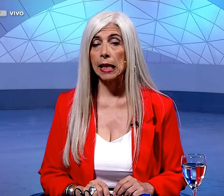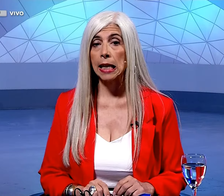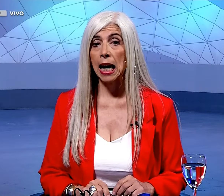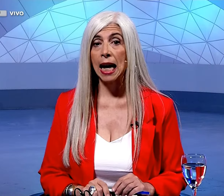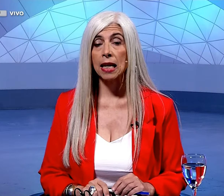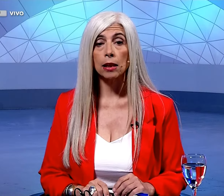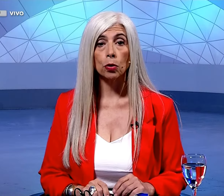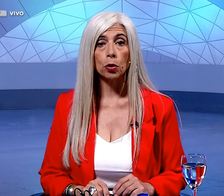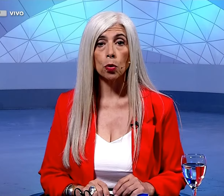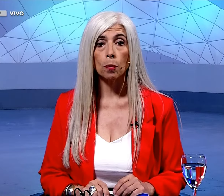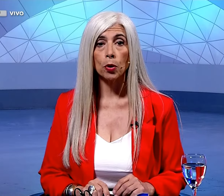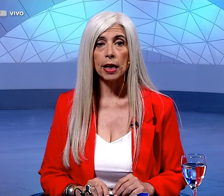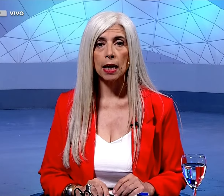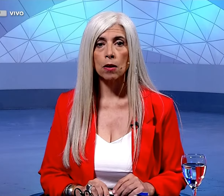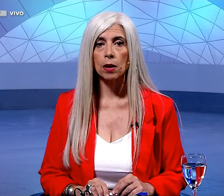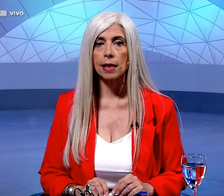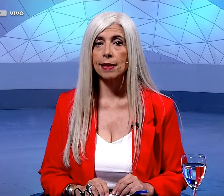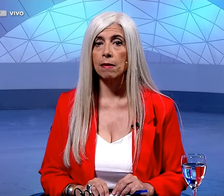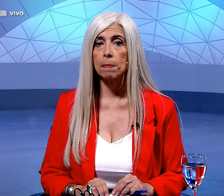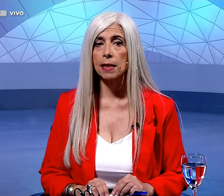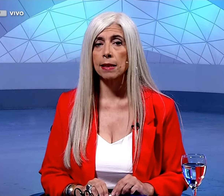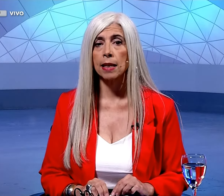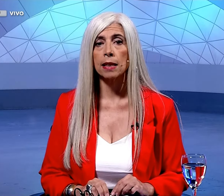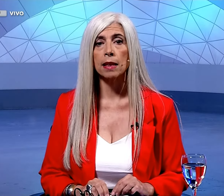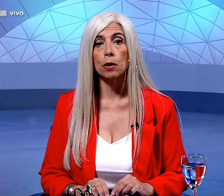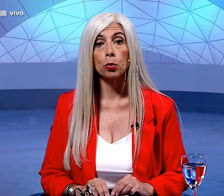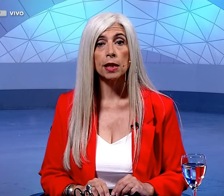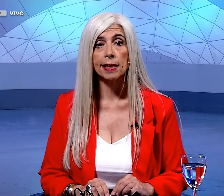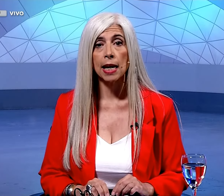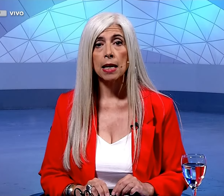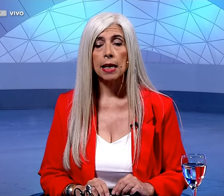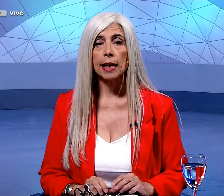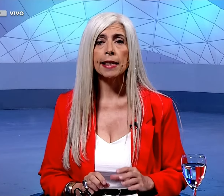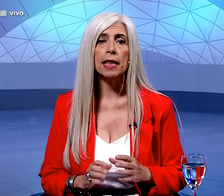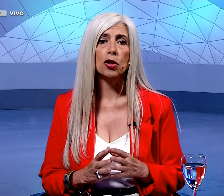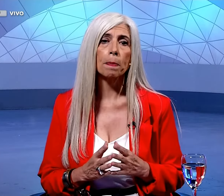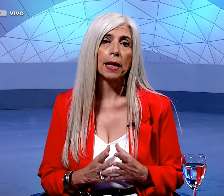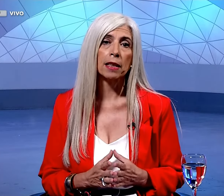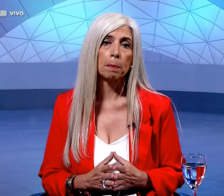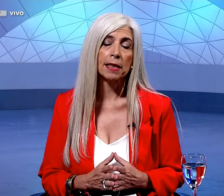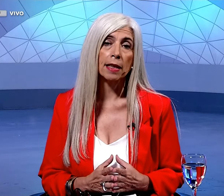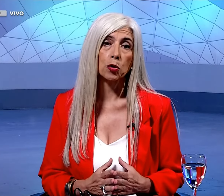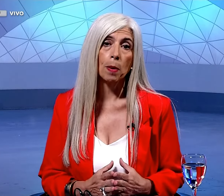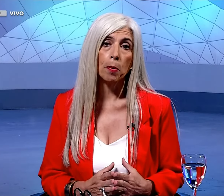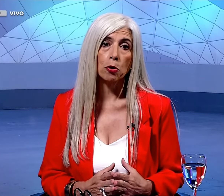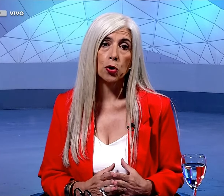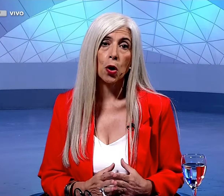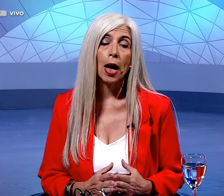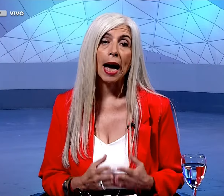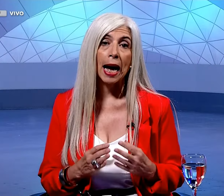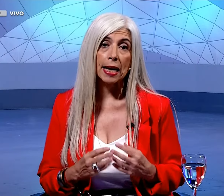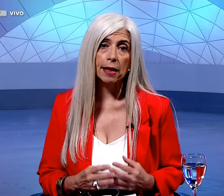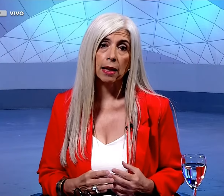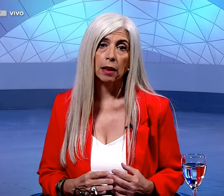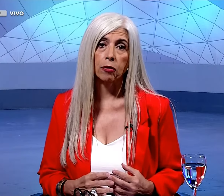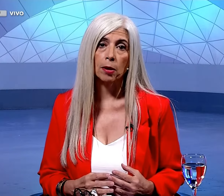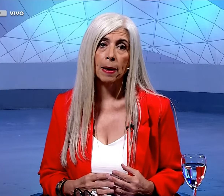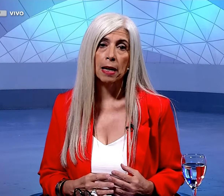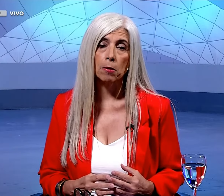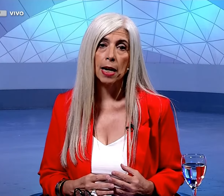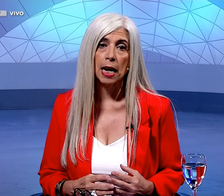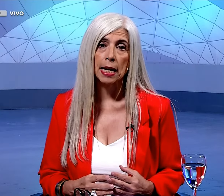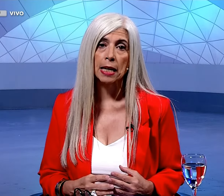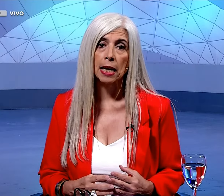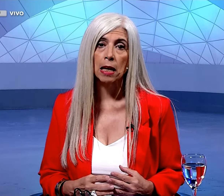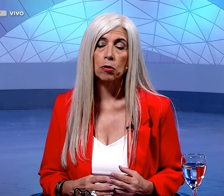Industrial Argentina adelantó en un comunicado que se va a presentar ante la justicia, en este caso para expresar su apoyo a esta